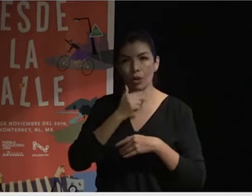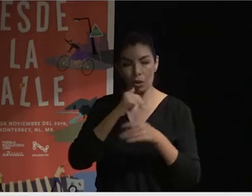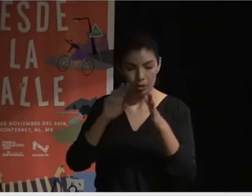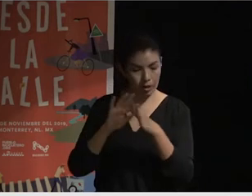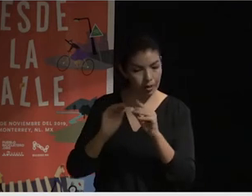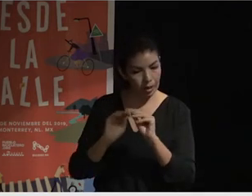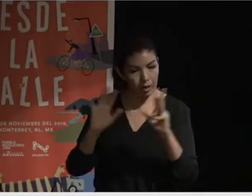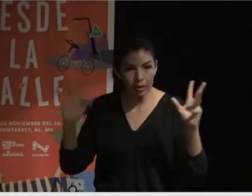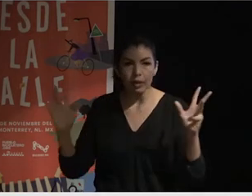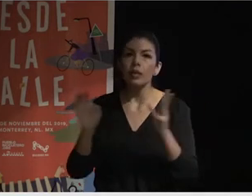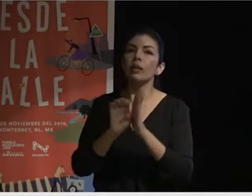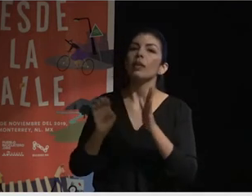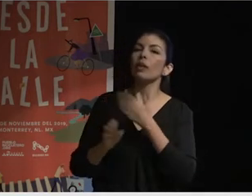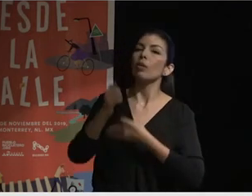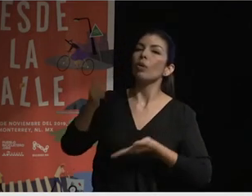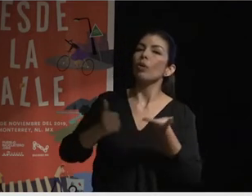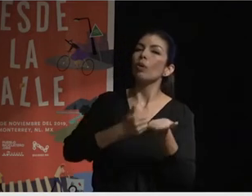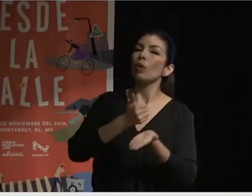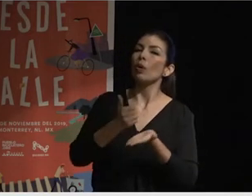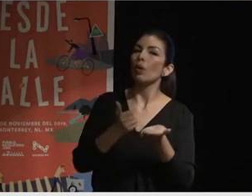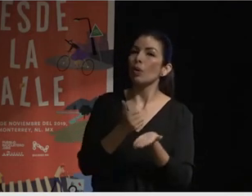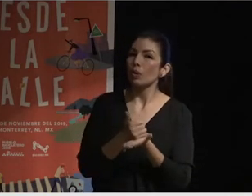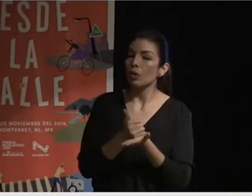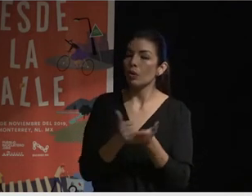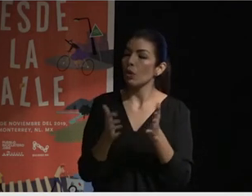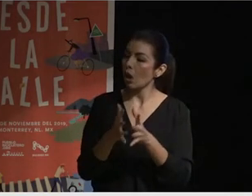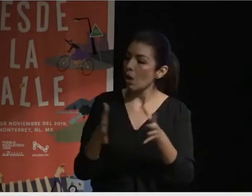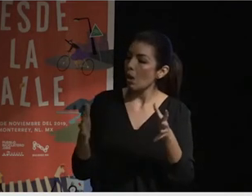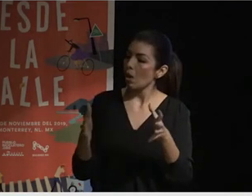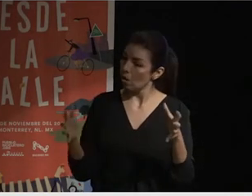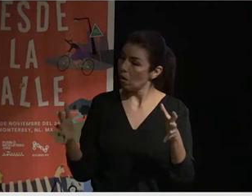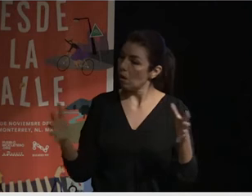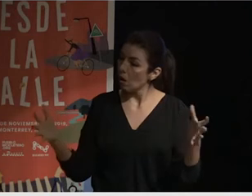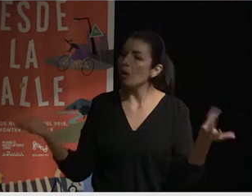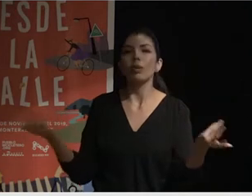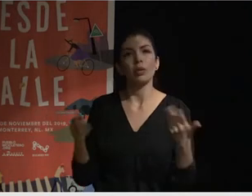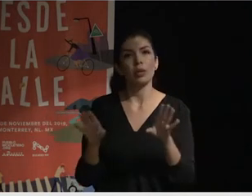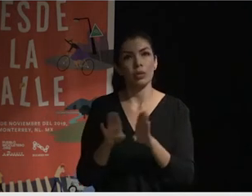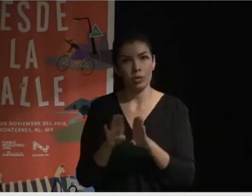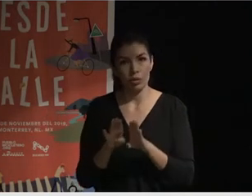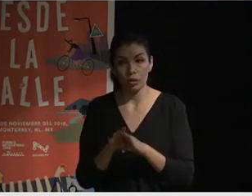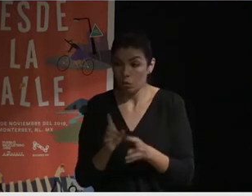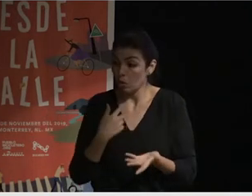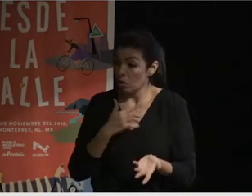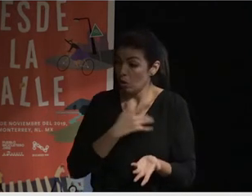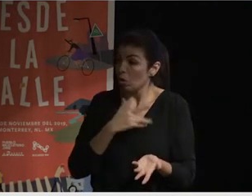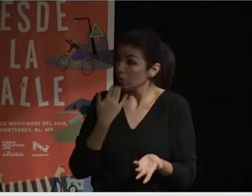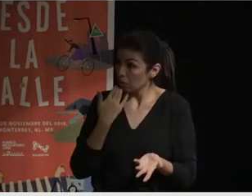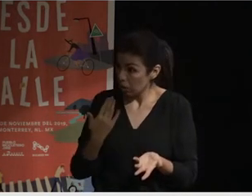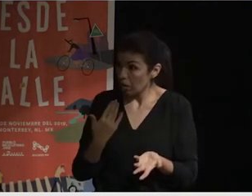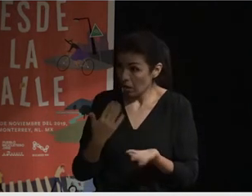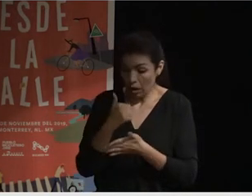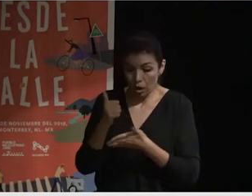bonitos, pues está bien, también necesitamos que haya gente que sepa hacer lugares bonitos. Ahora hay que reflexionar cómo, quién recupera